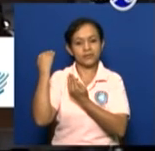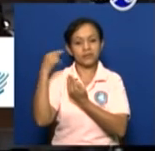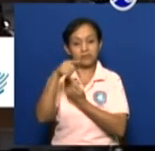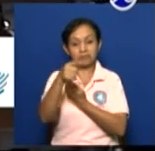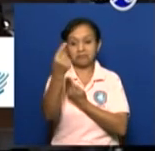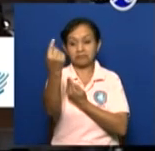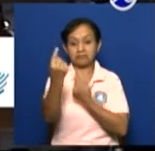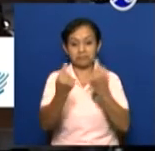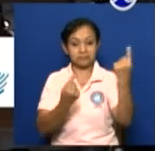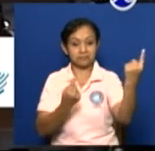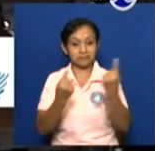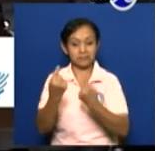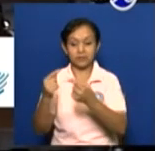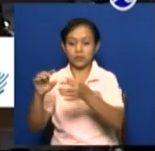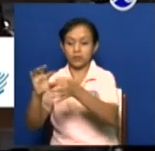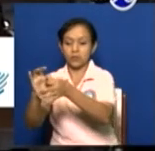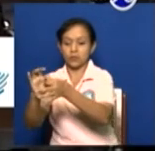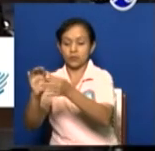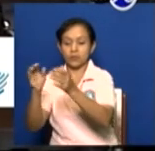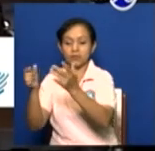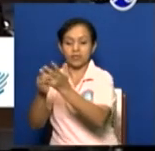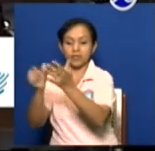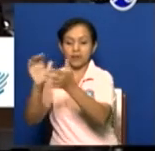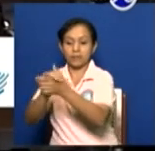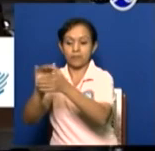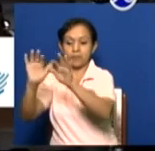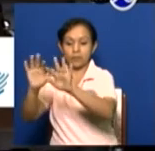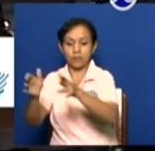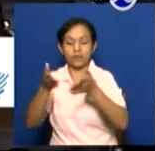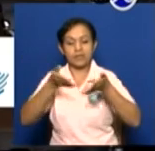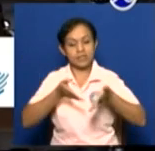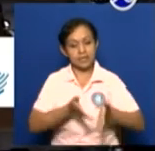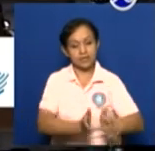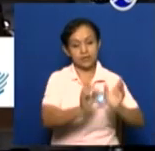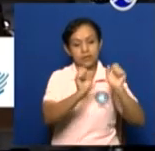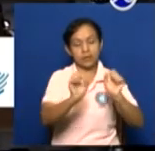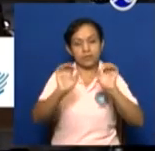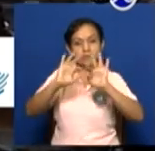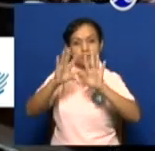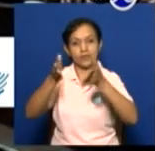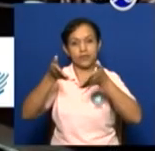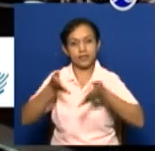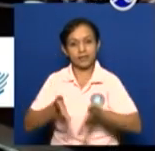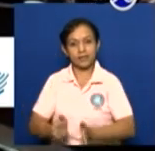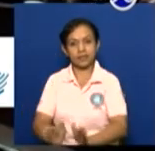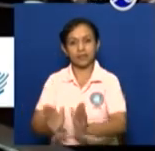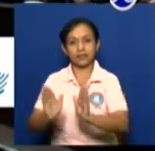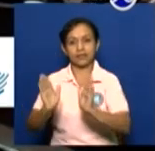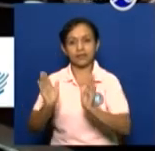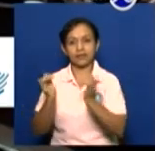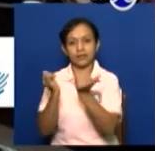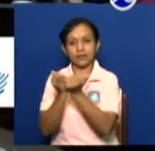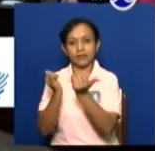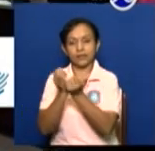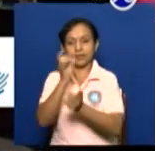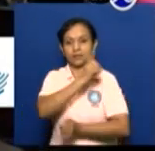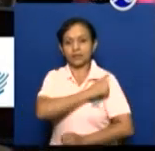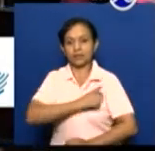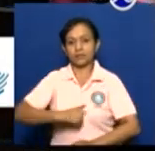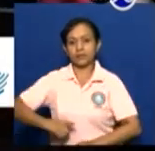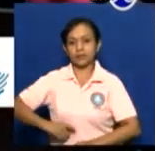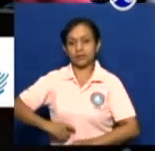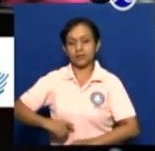aquí junto con sus esposas e hijos e hijas. Igualmente, a la compañera diputada